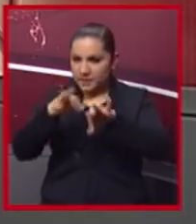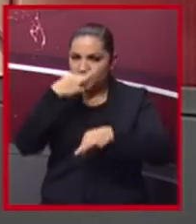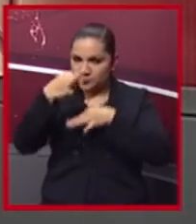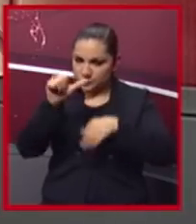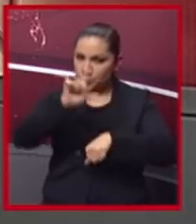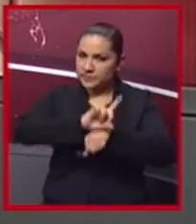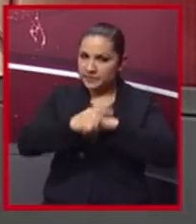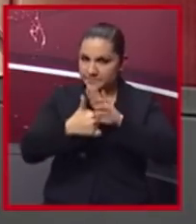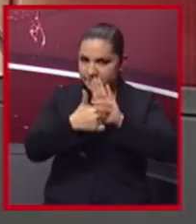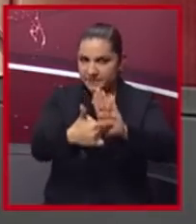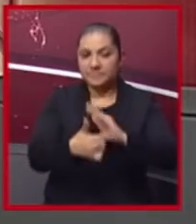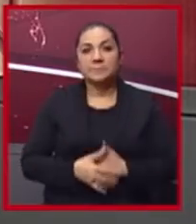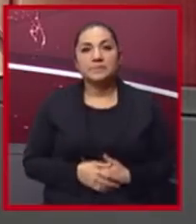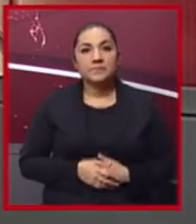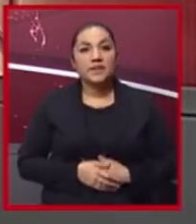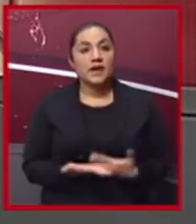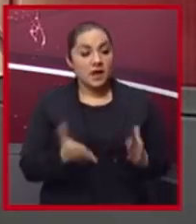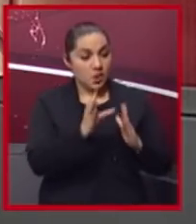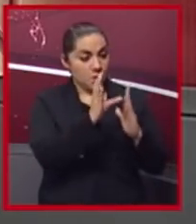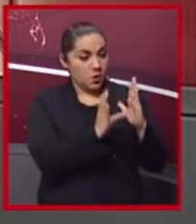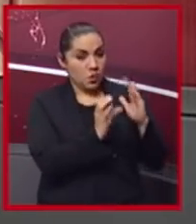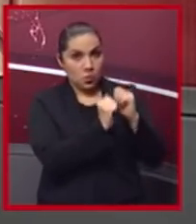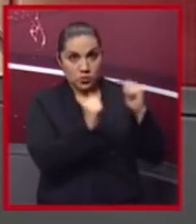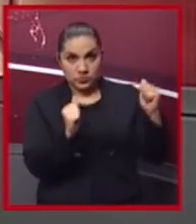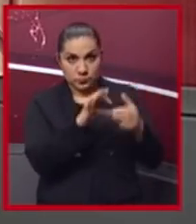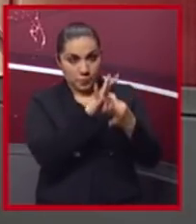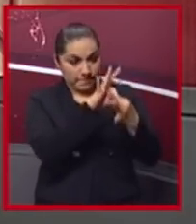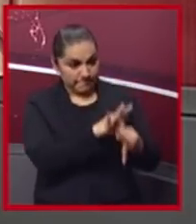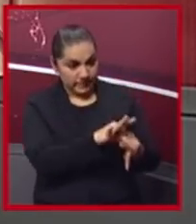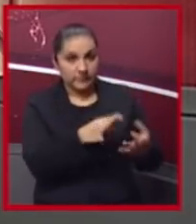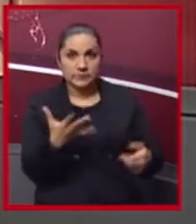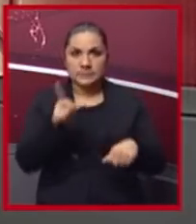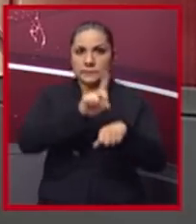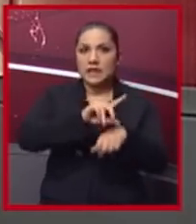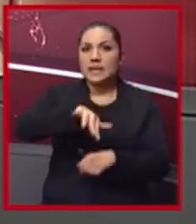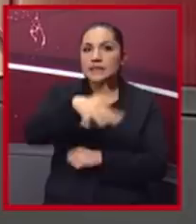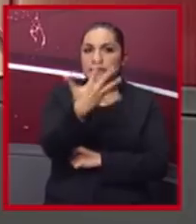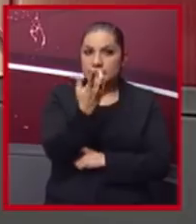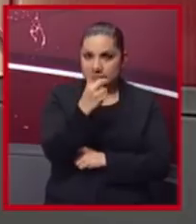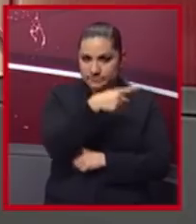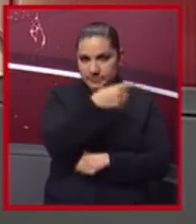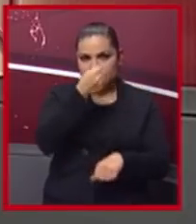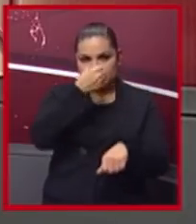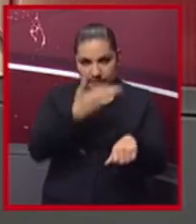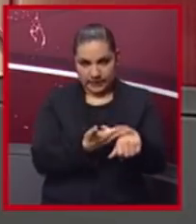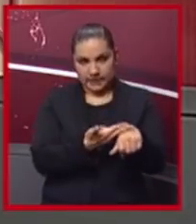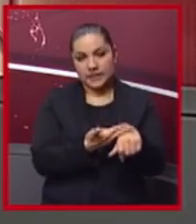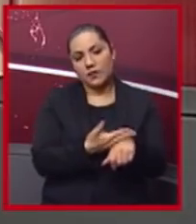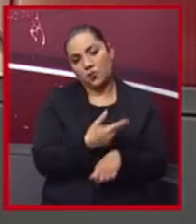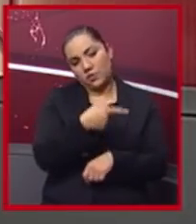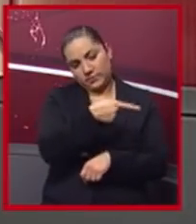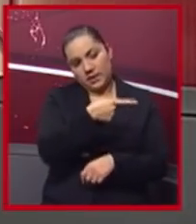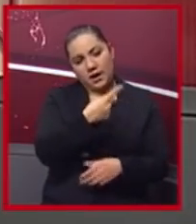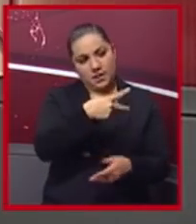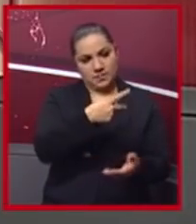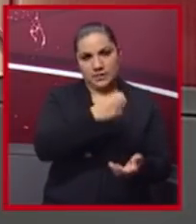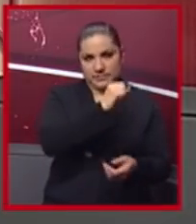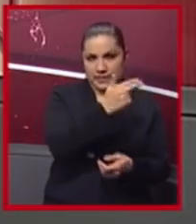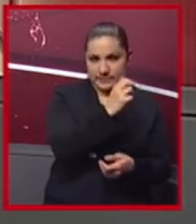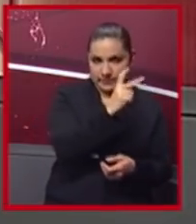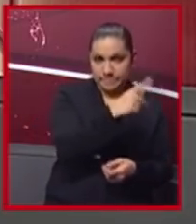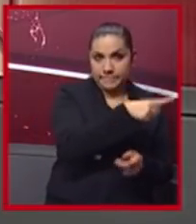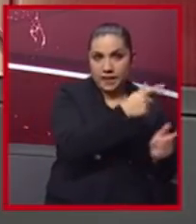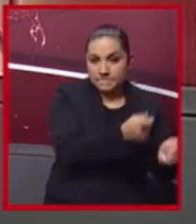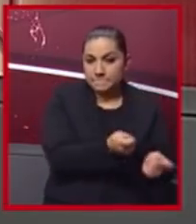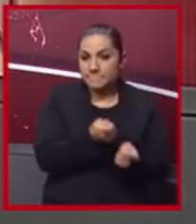Como le comento y como lo establece la Constitución, este 15 de diciembre el secretario de Hacienda y Crédito Público entregó el paquete económico 2019 a la